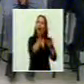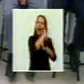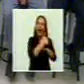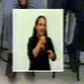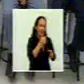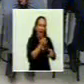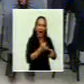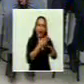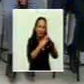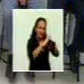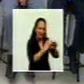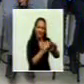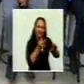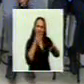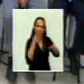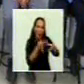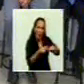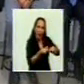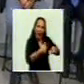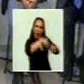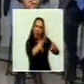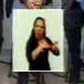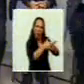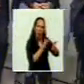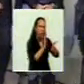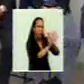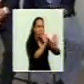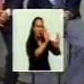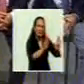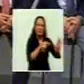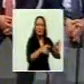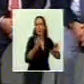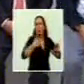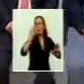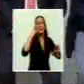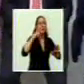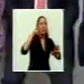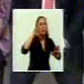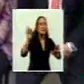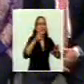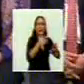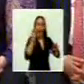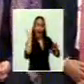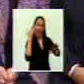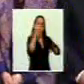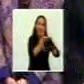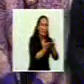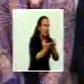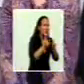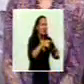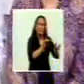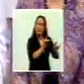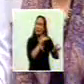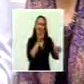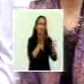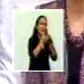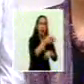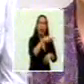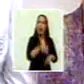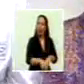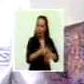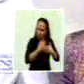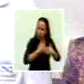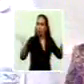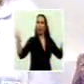y que databa de principios del año 1900, era prácticamente imposible estudiar en él. Y hoy estamos inaugurando su nueva